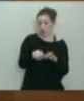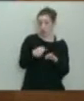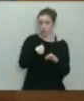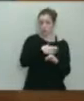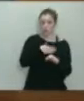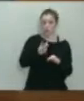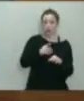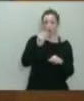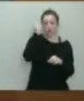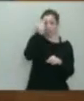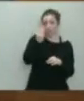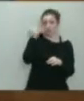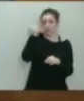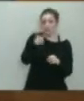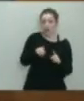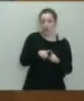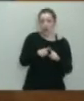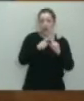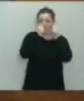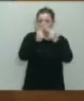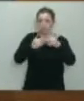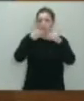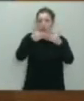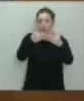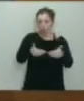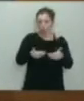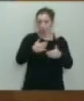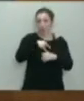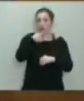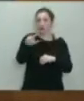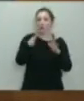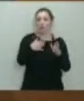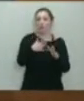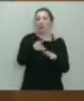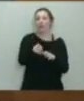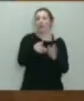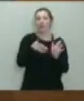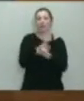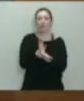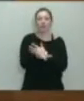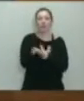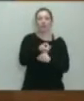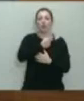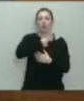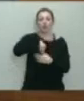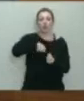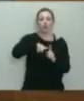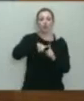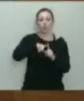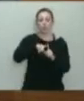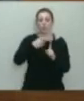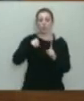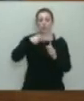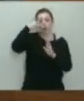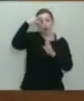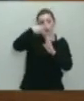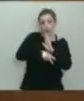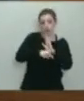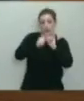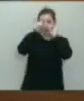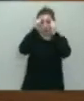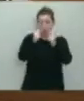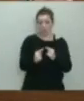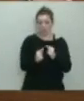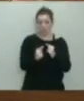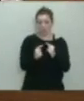puede ser con un presupuesto de prórroga extraordinario, pero eso no quiere decir que tengamos que derogar las normas presupuestarias